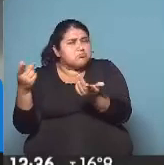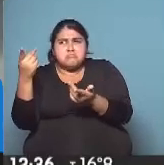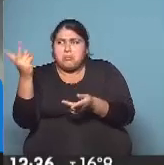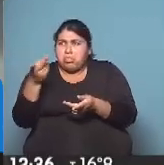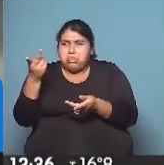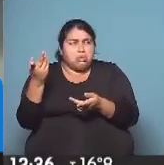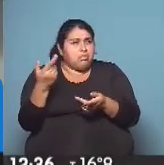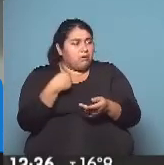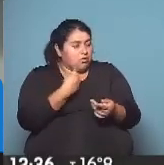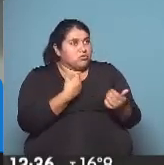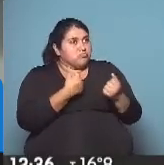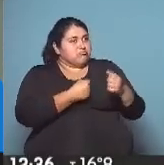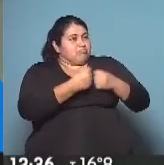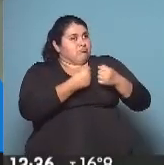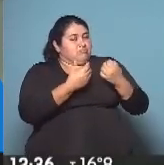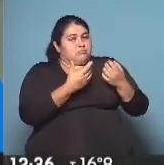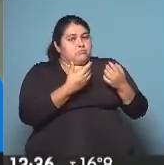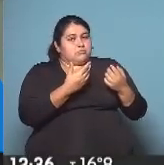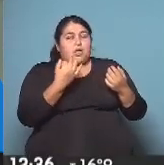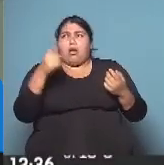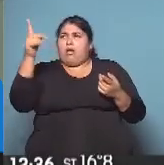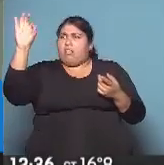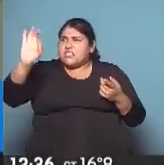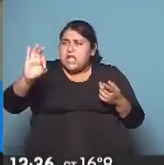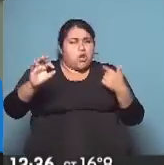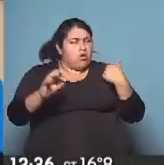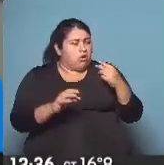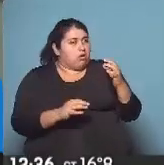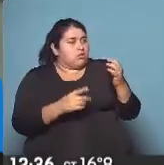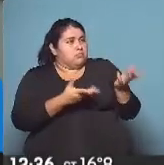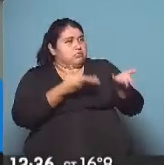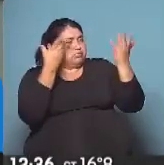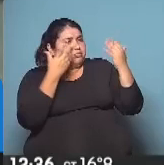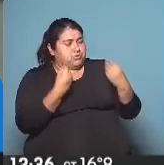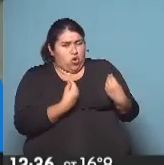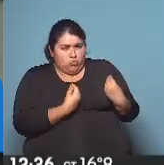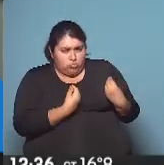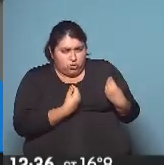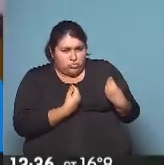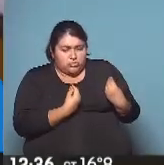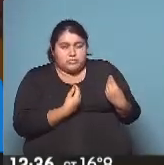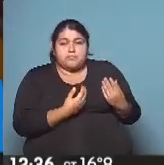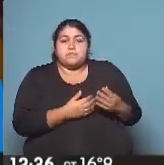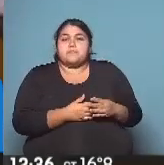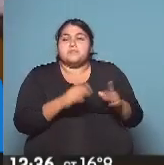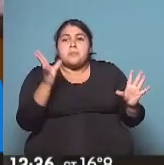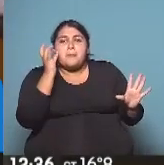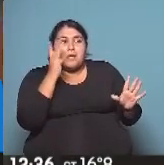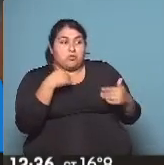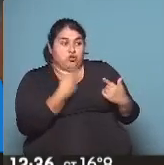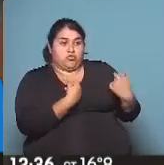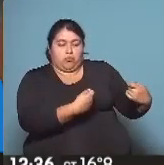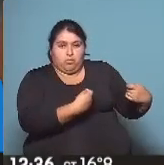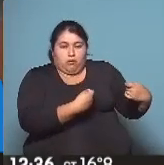estos problemas de inflación, cero. ¿Cómo se explica que un país tan rico tiene siempre todos estos problemas? Y digamos Perdón, que, gastamos más de lo